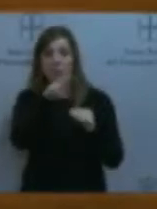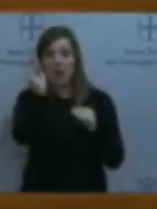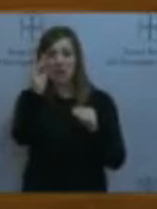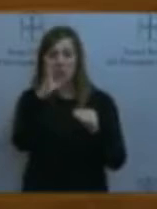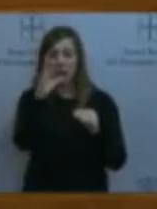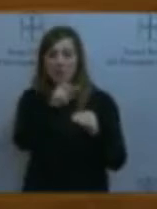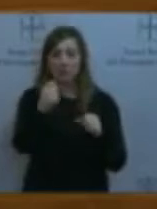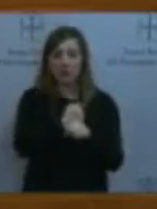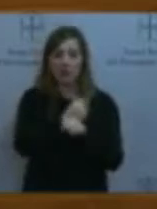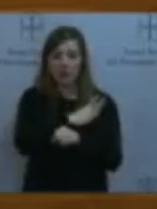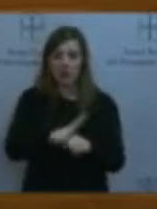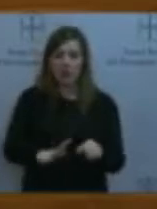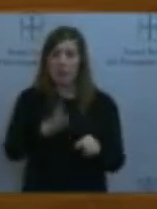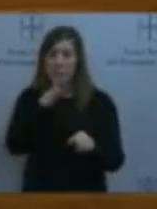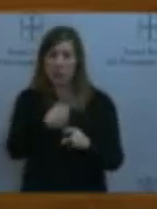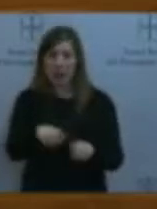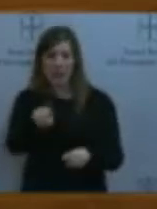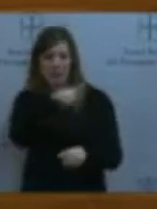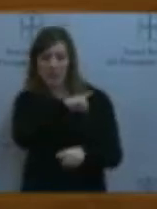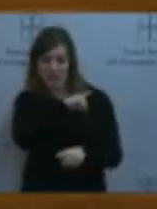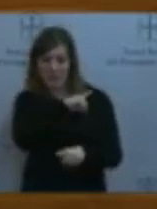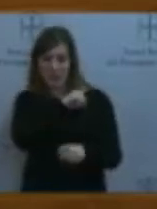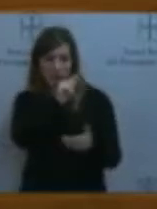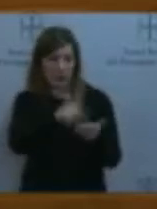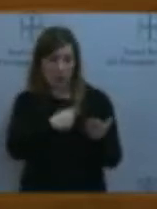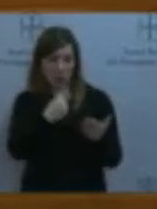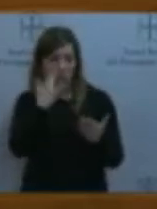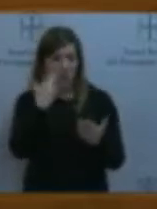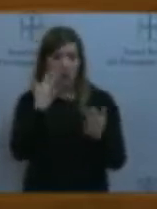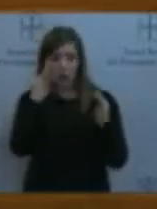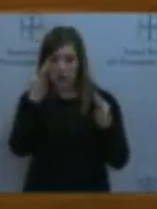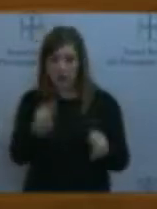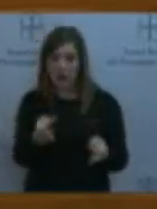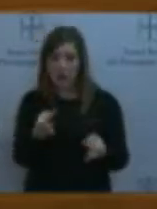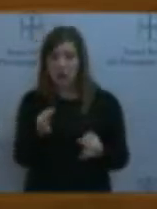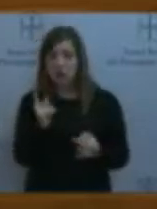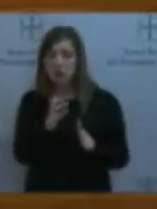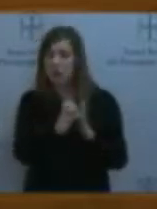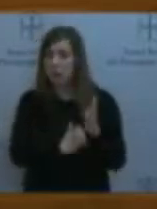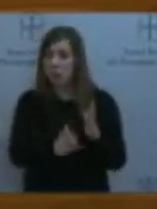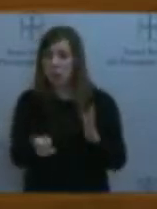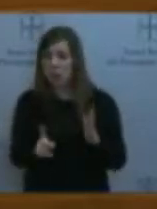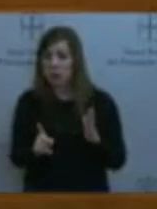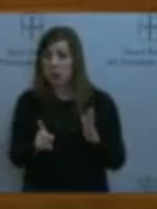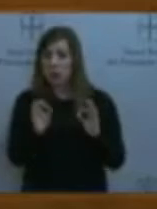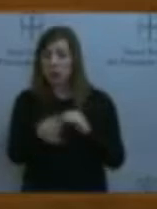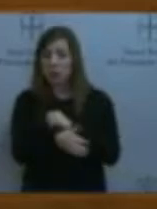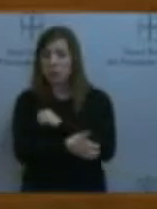de 2,5 millones de contratación neta real. No solo se reduce, es que se aumenta la